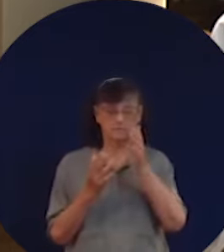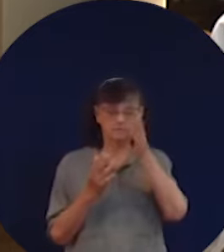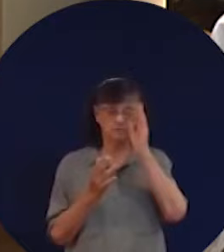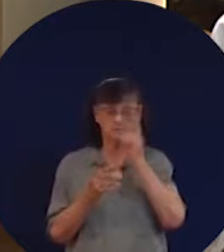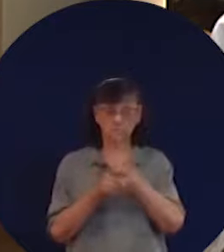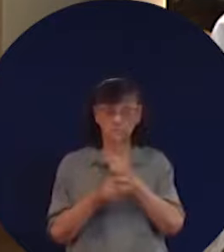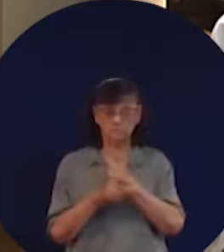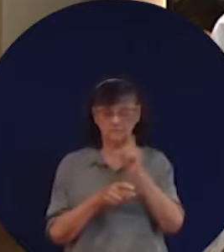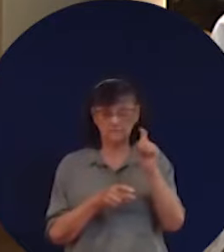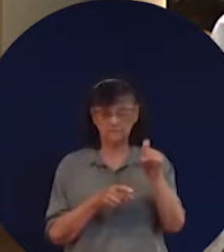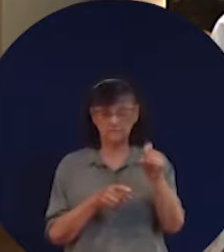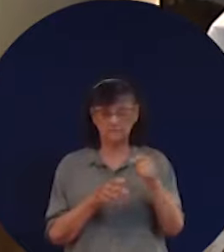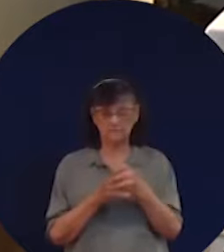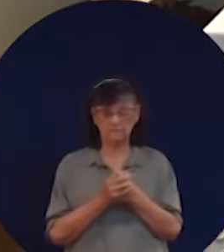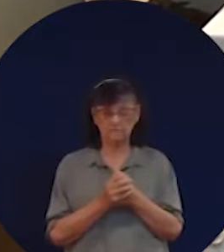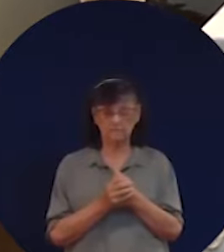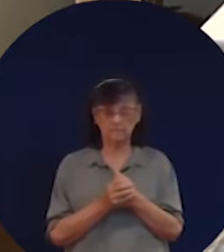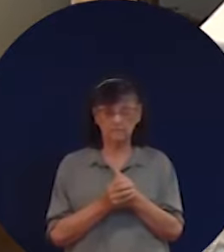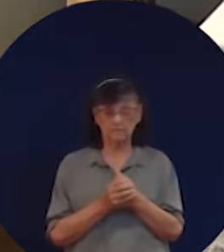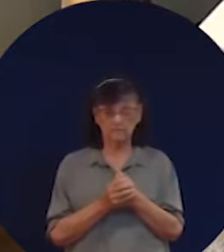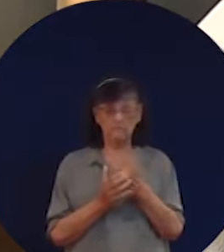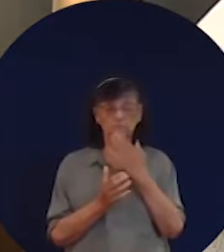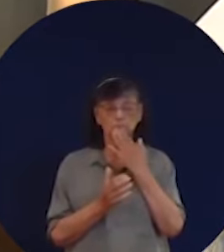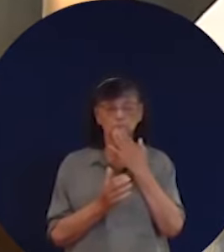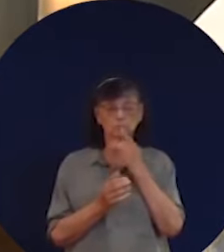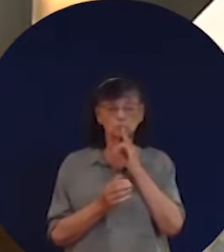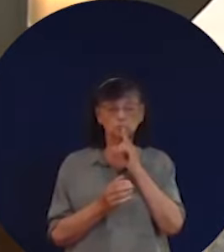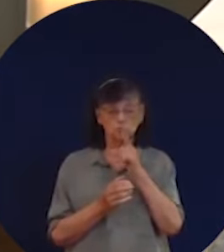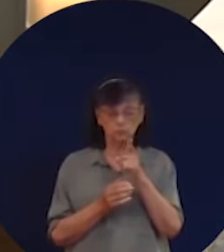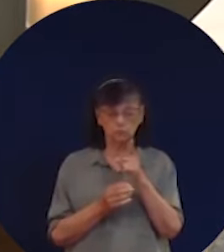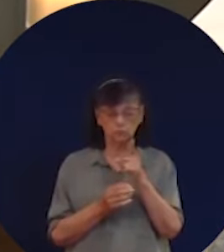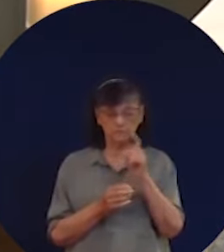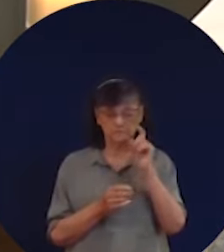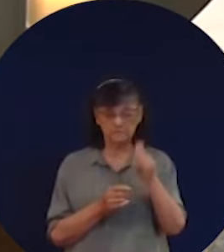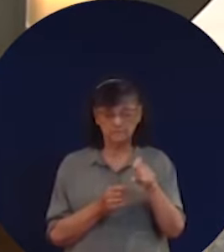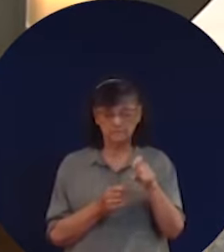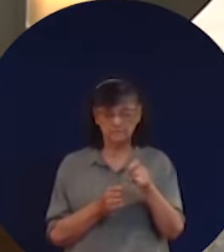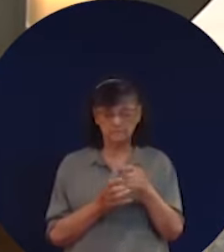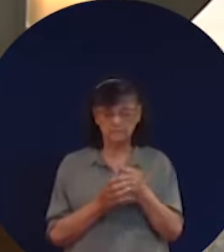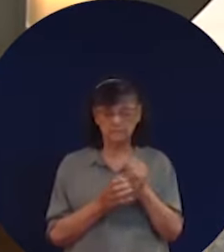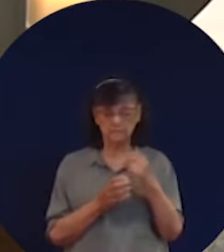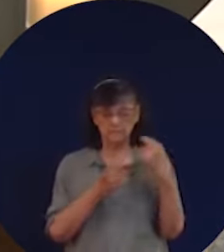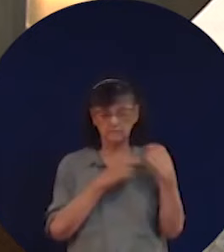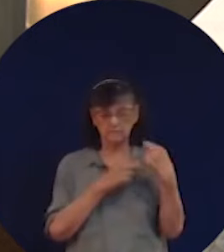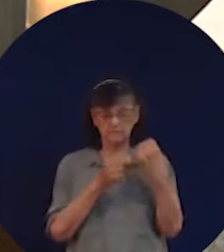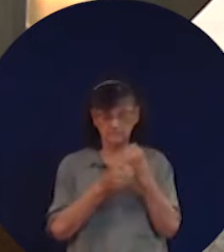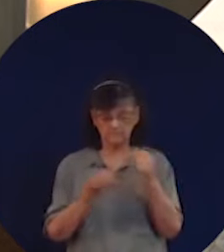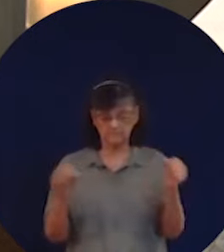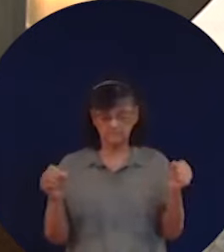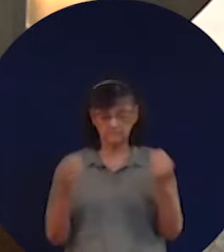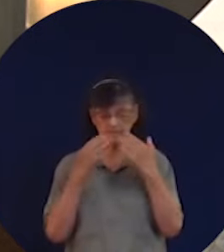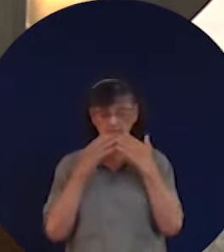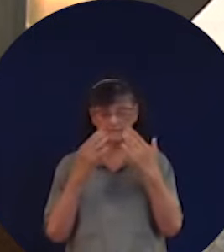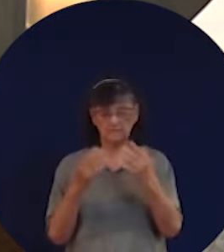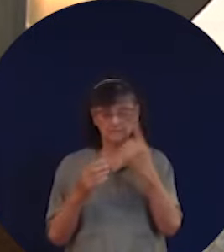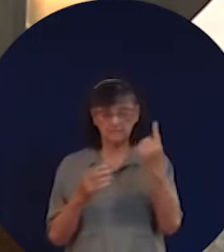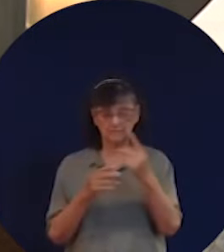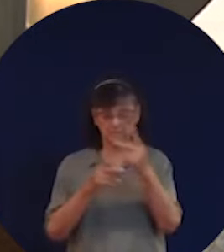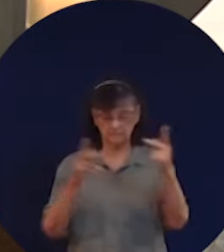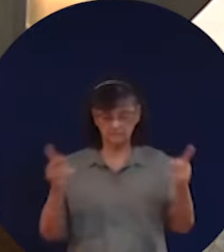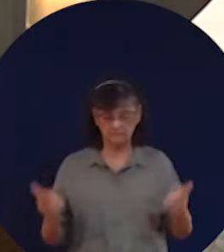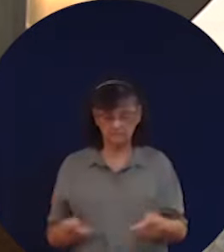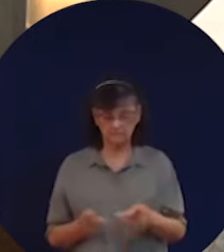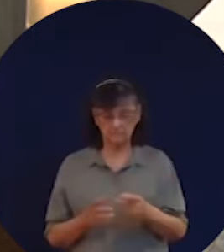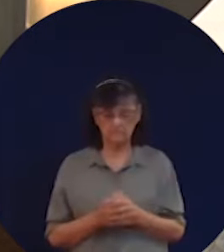El Señor esté con ustedes. Y con su espíritu. Levantemos el corazón. Lo tenemos levantado hacia el Señor. Demos gracias